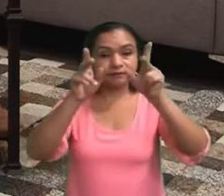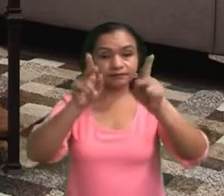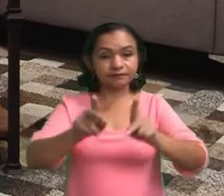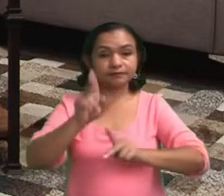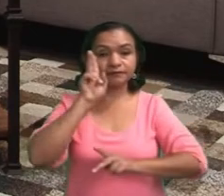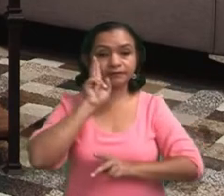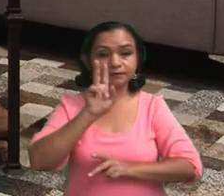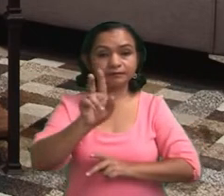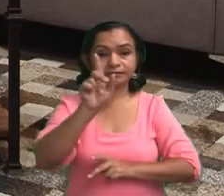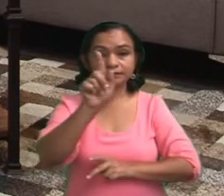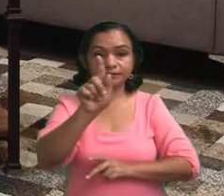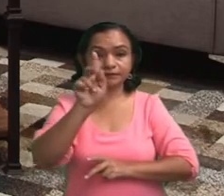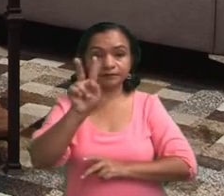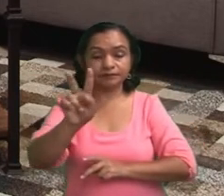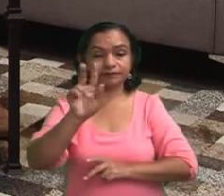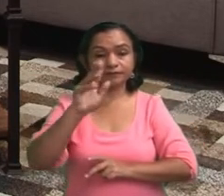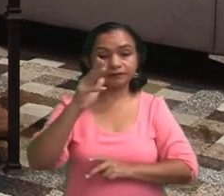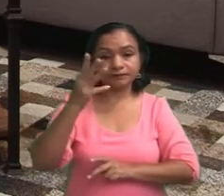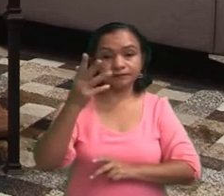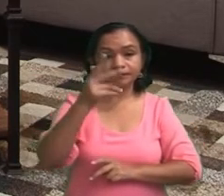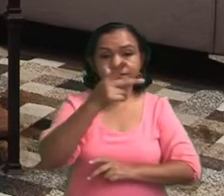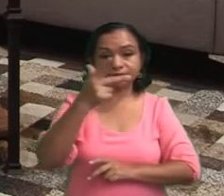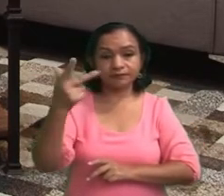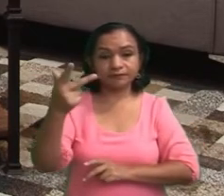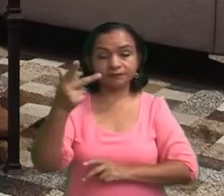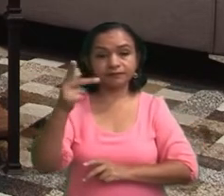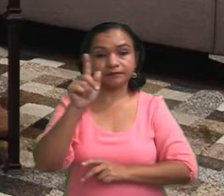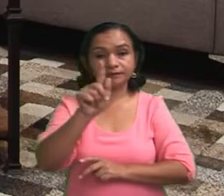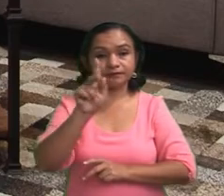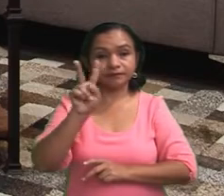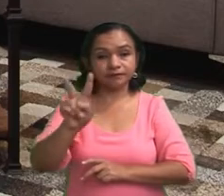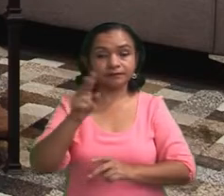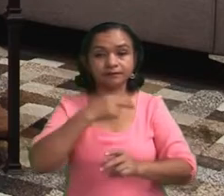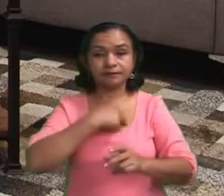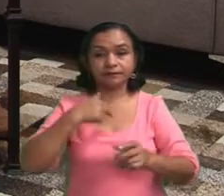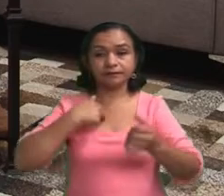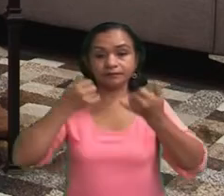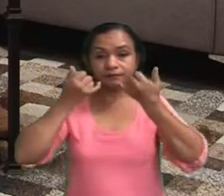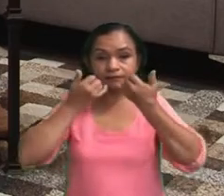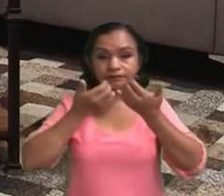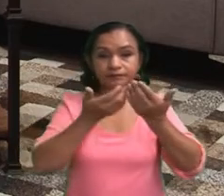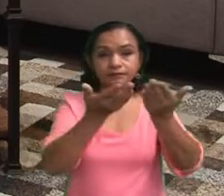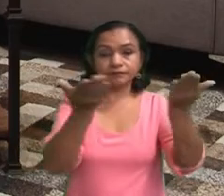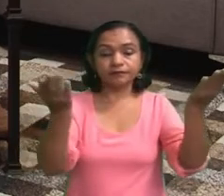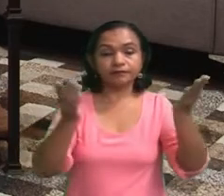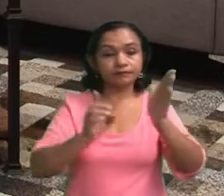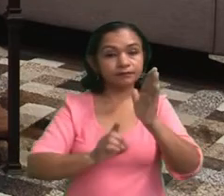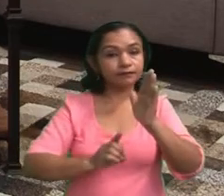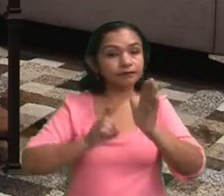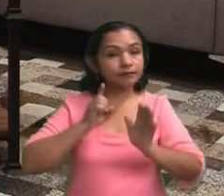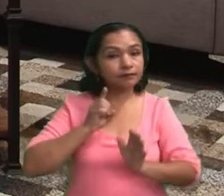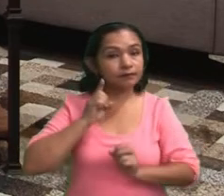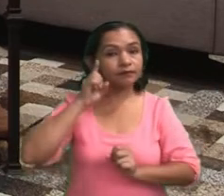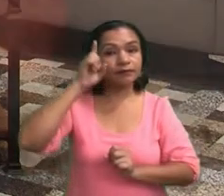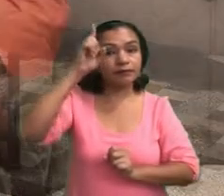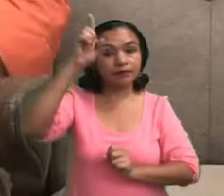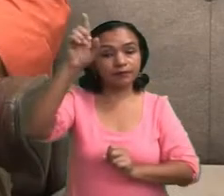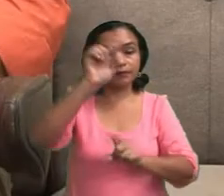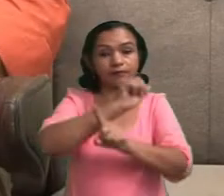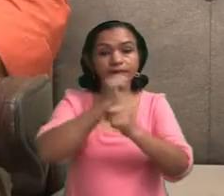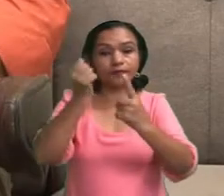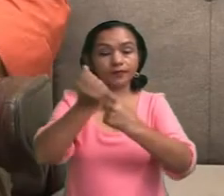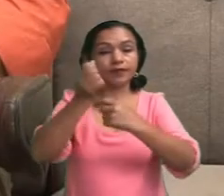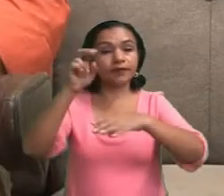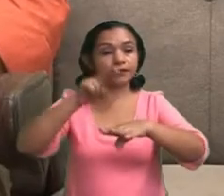televidentes del canal de la Asamblea Nacional la información sobre los avances legislativos que nuestra Asamblea